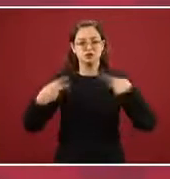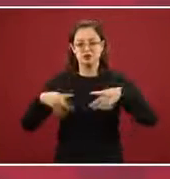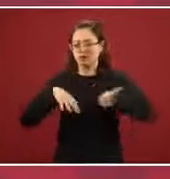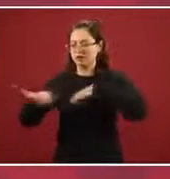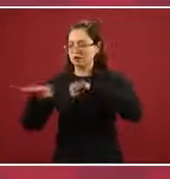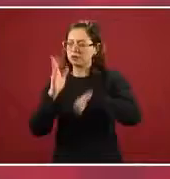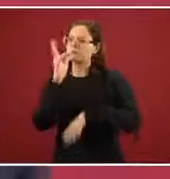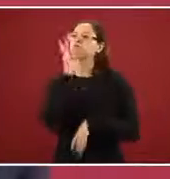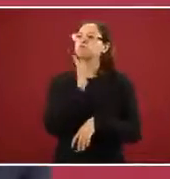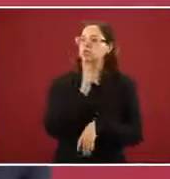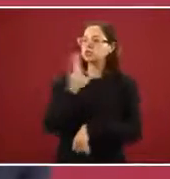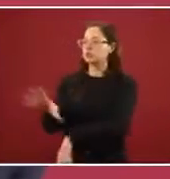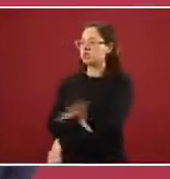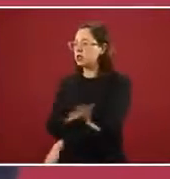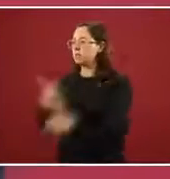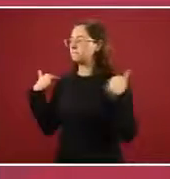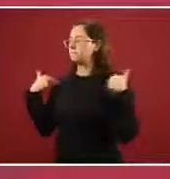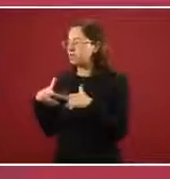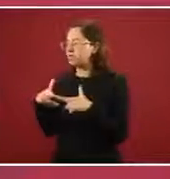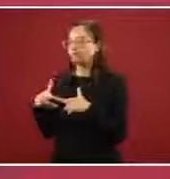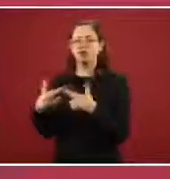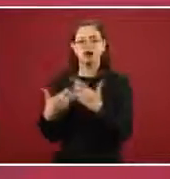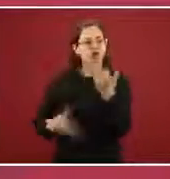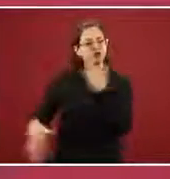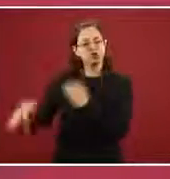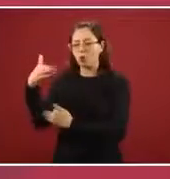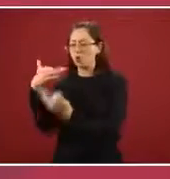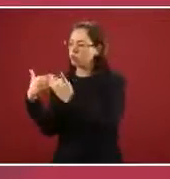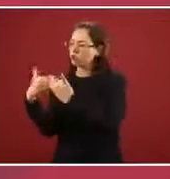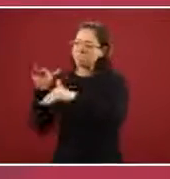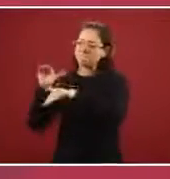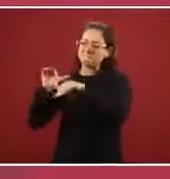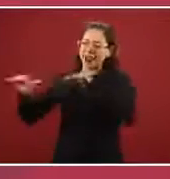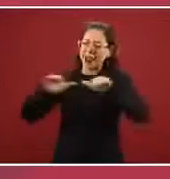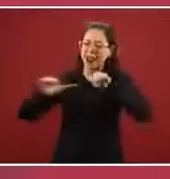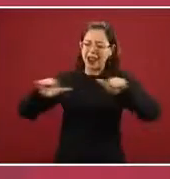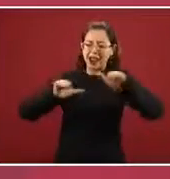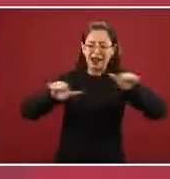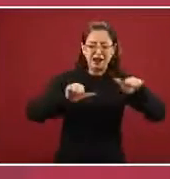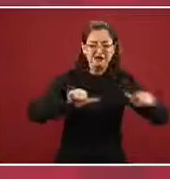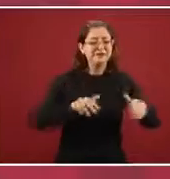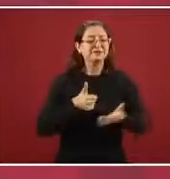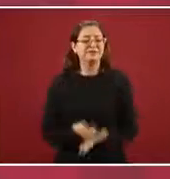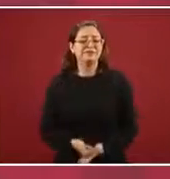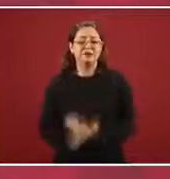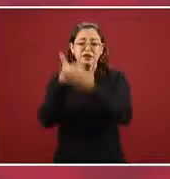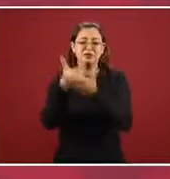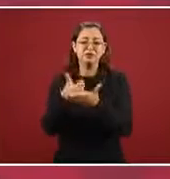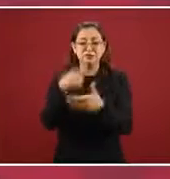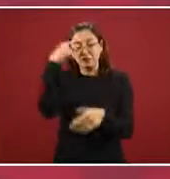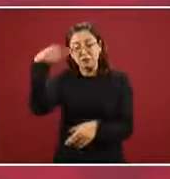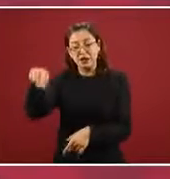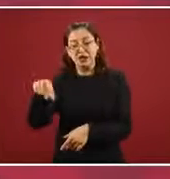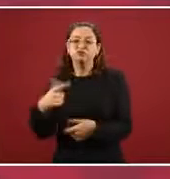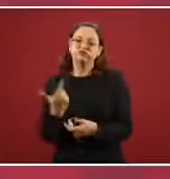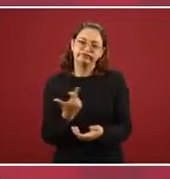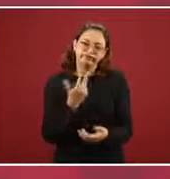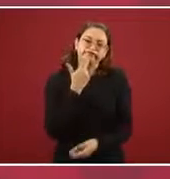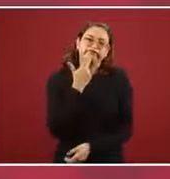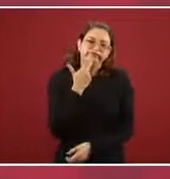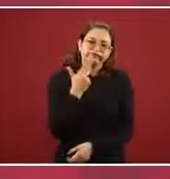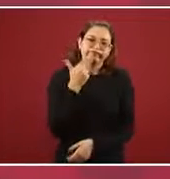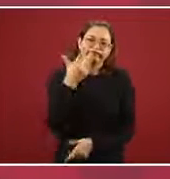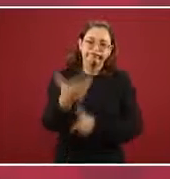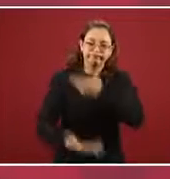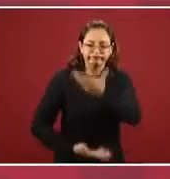trabajadores electricistas, a los maestros, para que entre todos mejoremos los